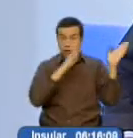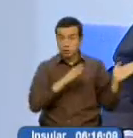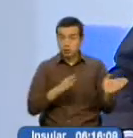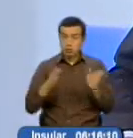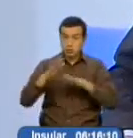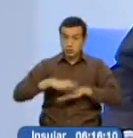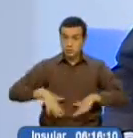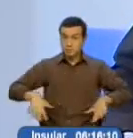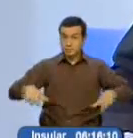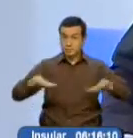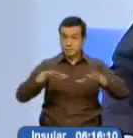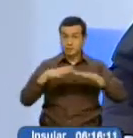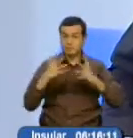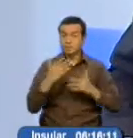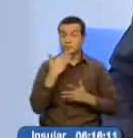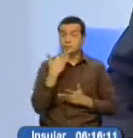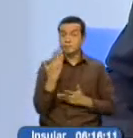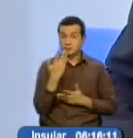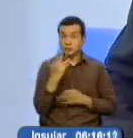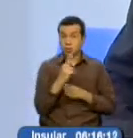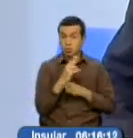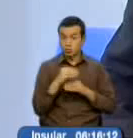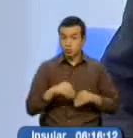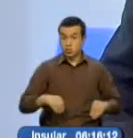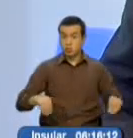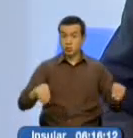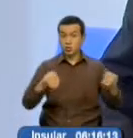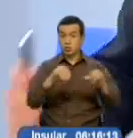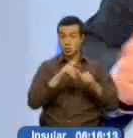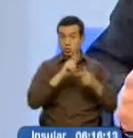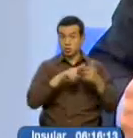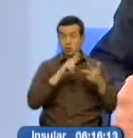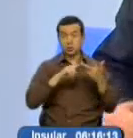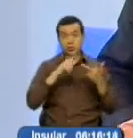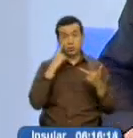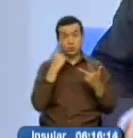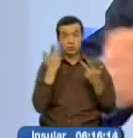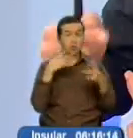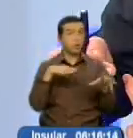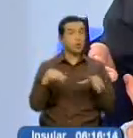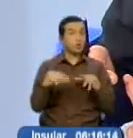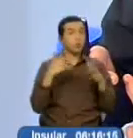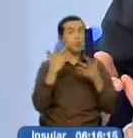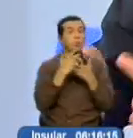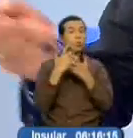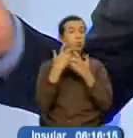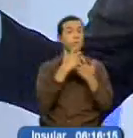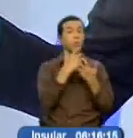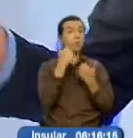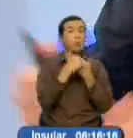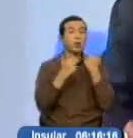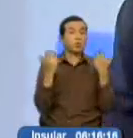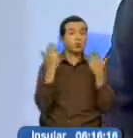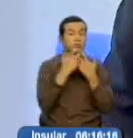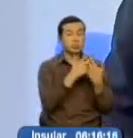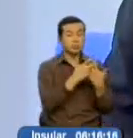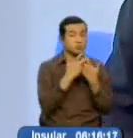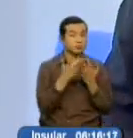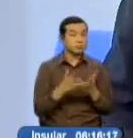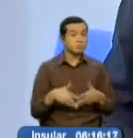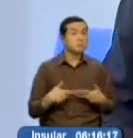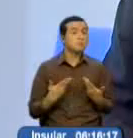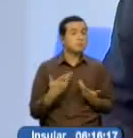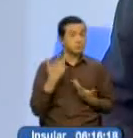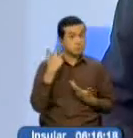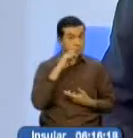de ordenamiento territorial y uso de suelo? ¿Y qué tipo de coordinación, articulación o sobreposición puedan tener